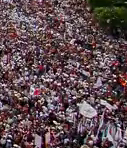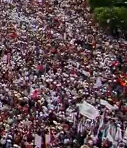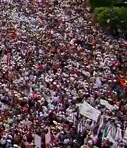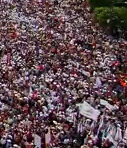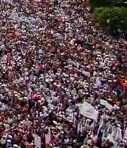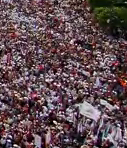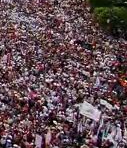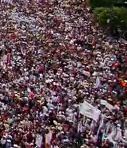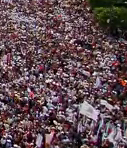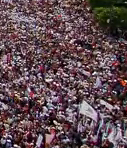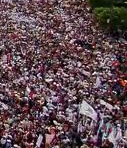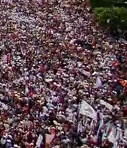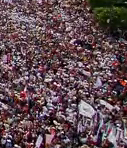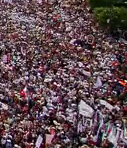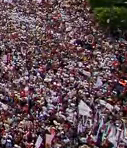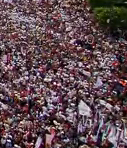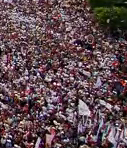de la palabra.